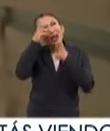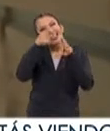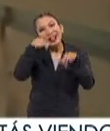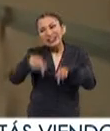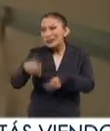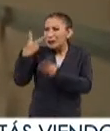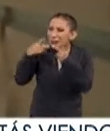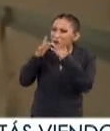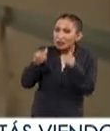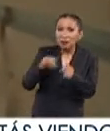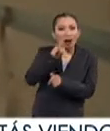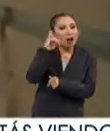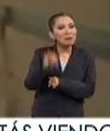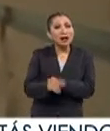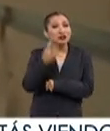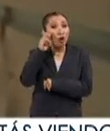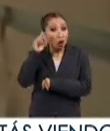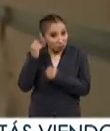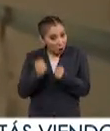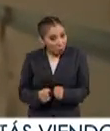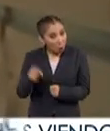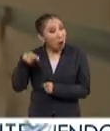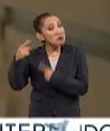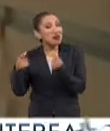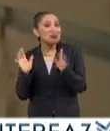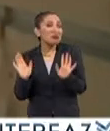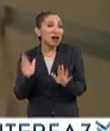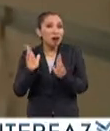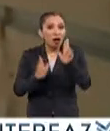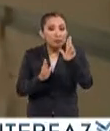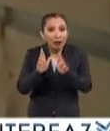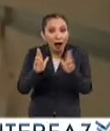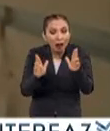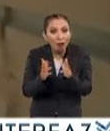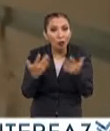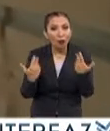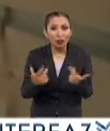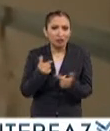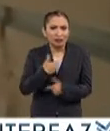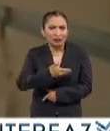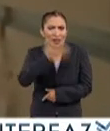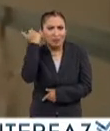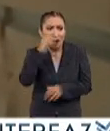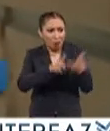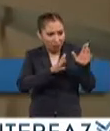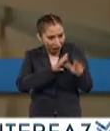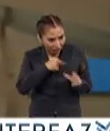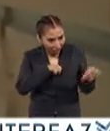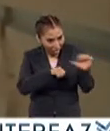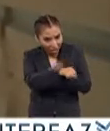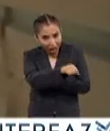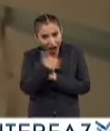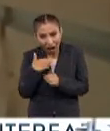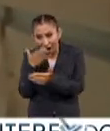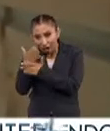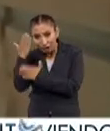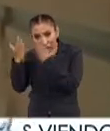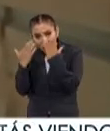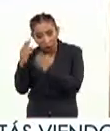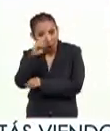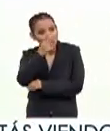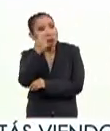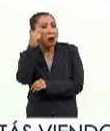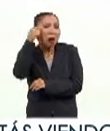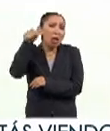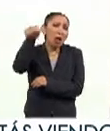aquí en Francia, pero nunca me vi estudiando, y menos en la normal, porque, o sea, yo no sabía que en la normal se hacen intercambios, eso es más como de las